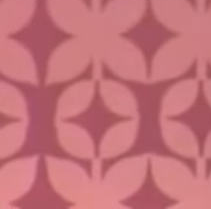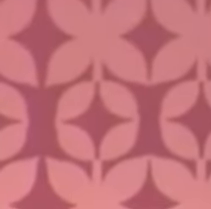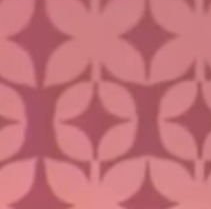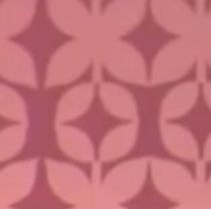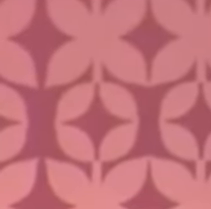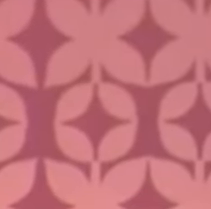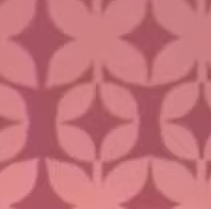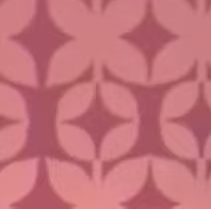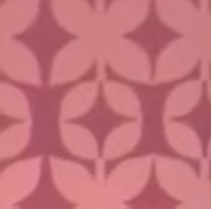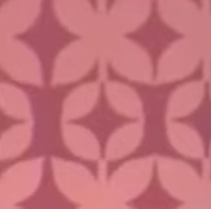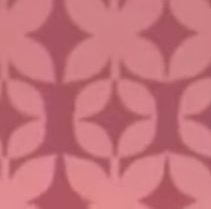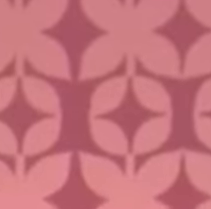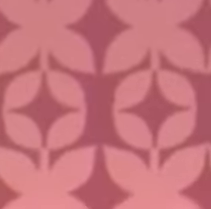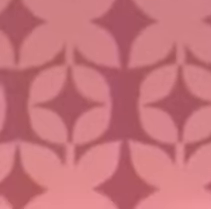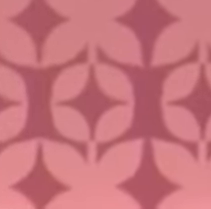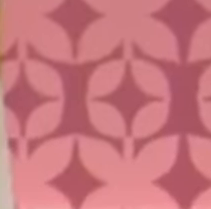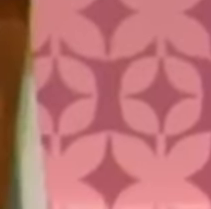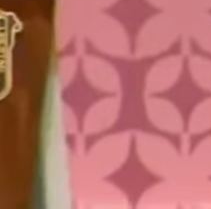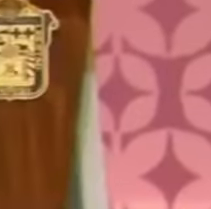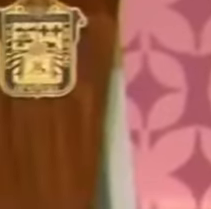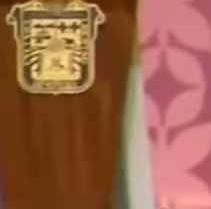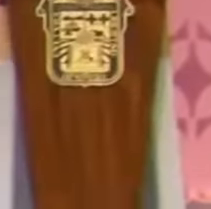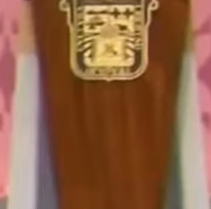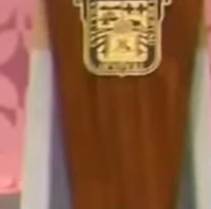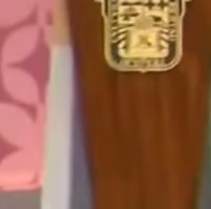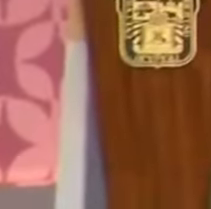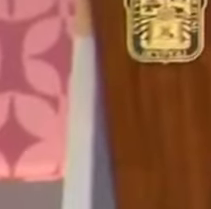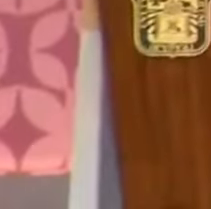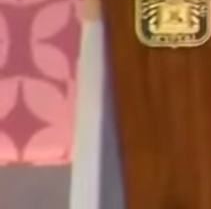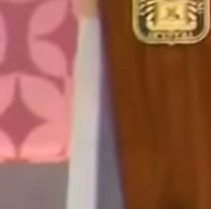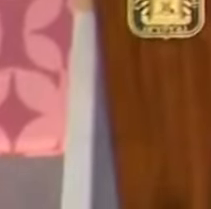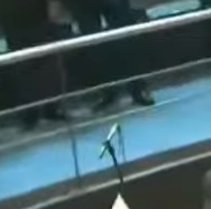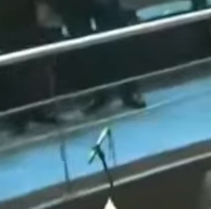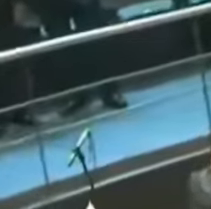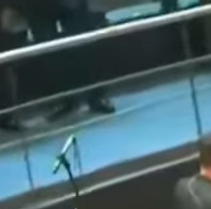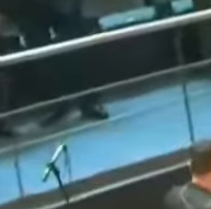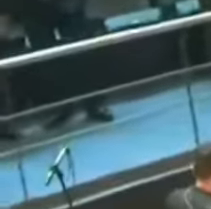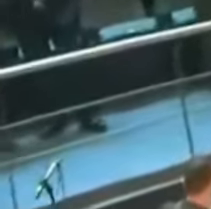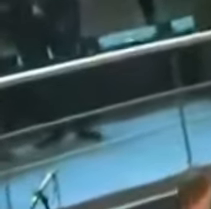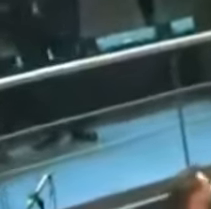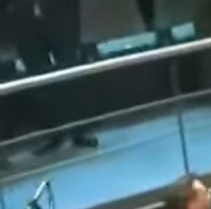maestra Delfina Gómez Álvarez. Que tengan una excelente tarde.